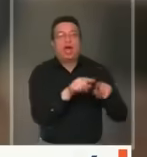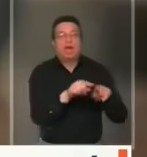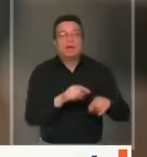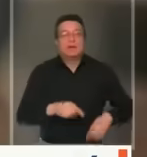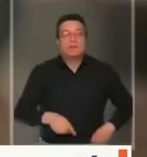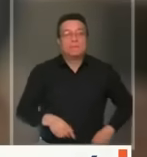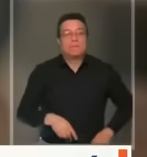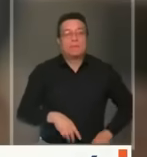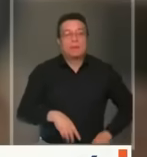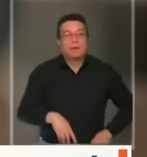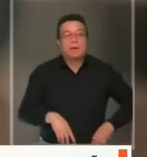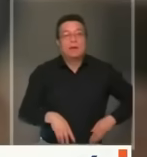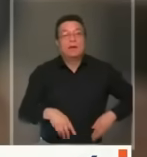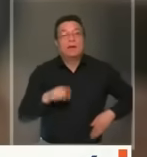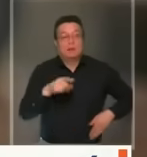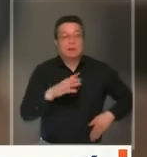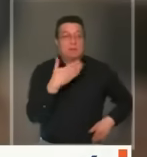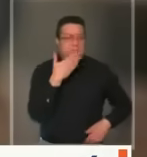Es como ya de minería,